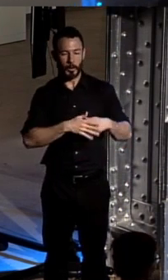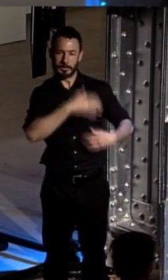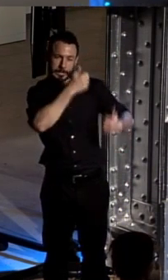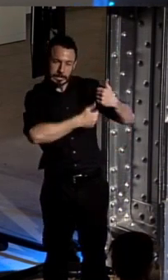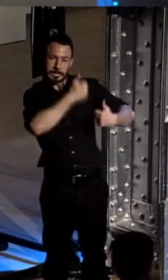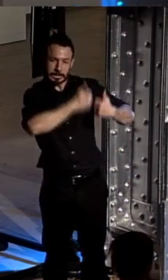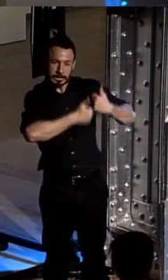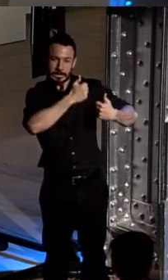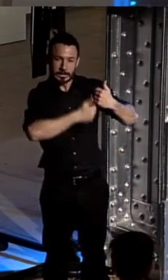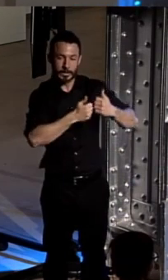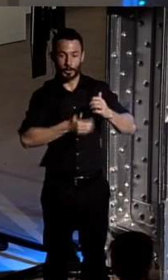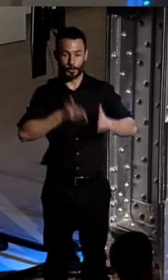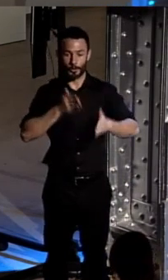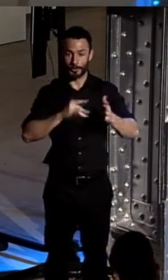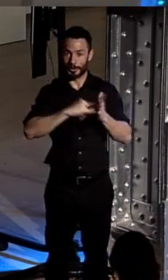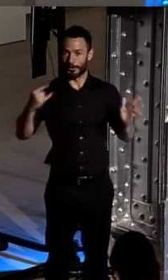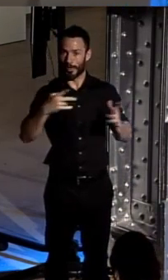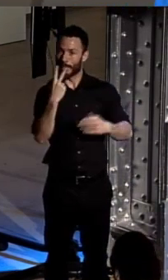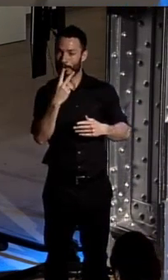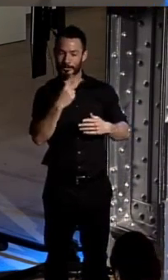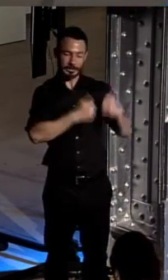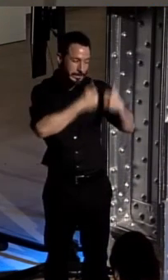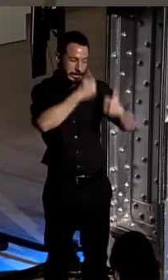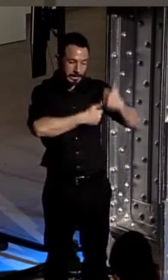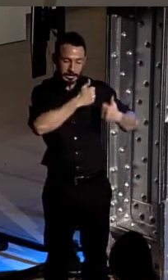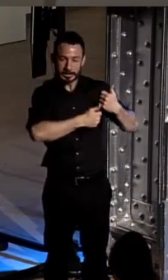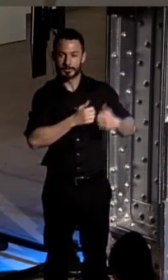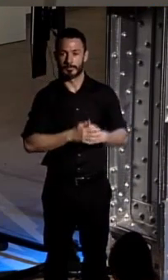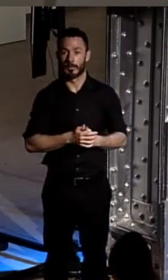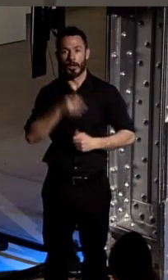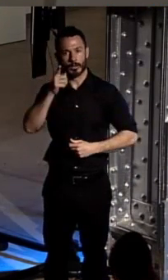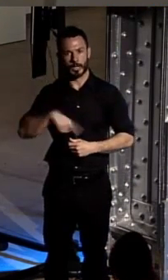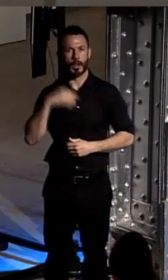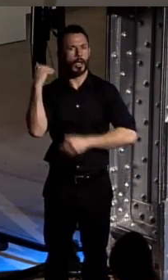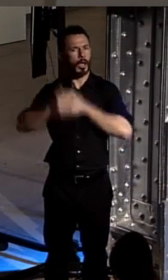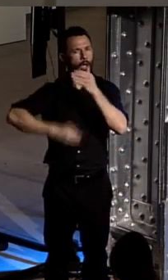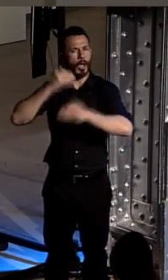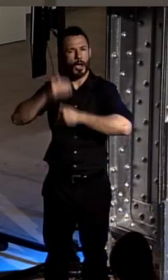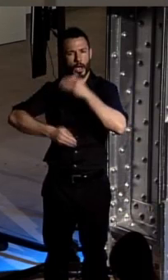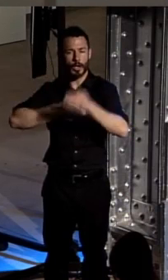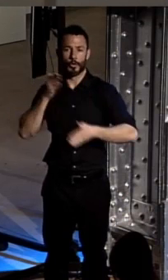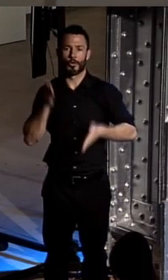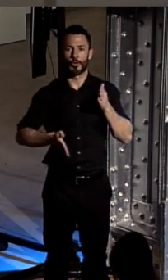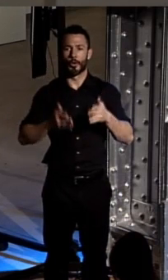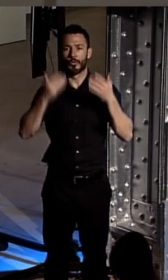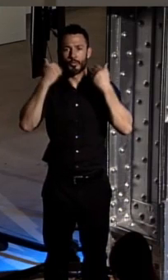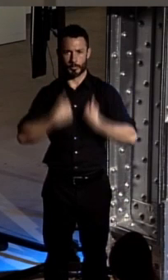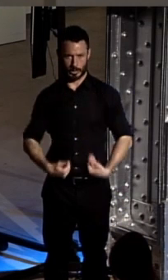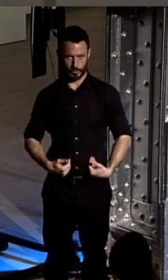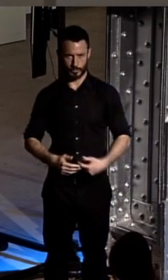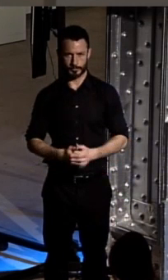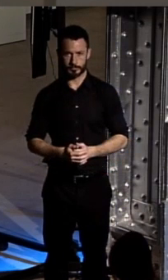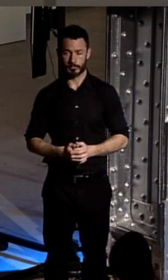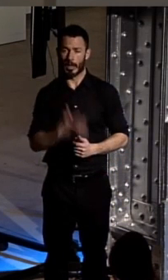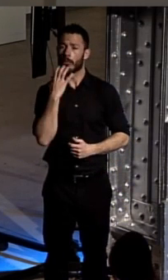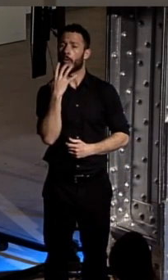¿no?, entre dos elementos tecnológicos. Y donde también se está produciendo muchísimo avance es en los robots humanoides. Estos son 4 ejemplos,